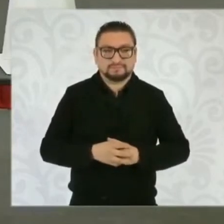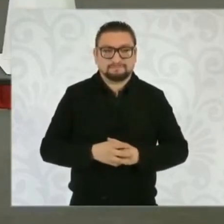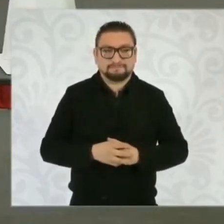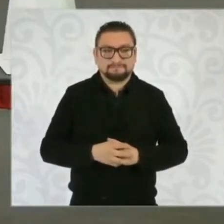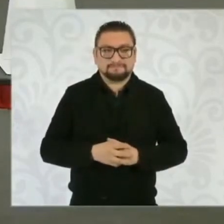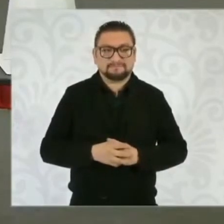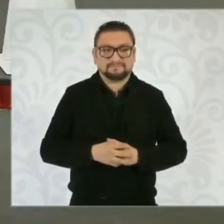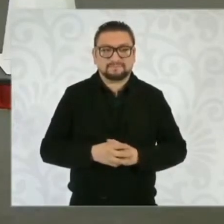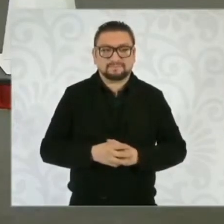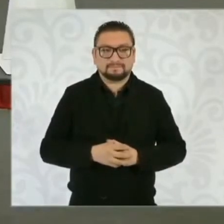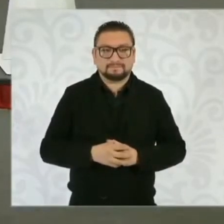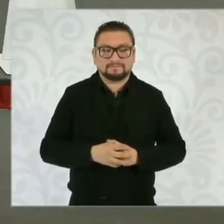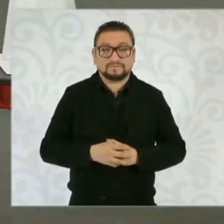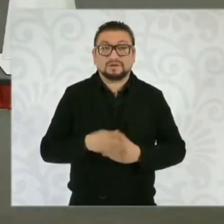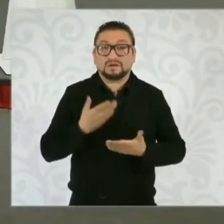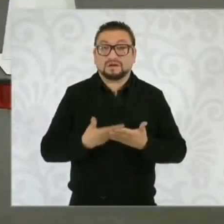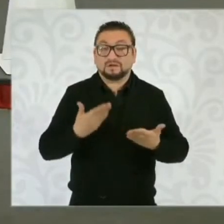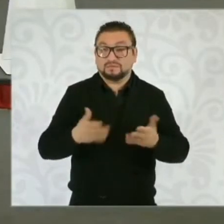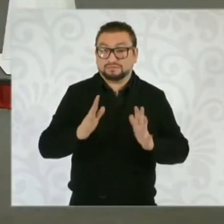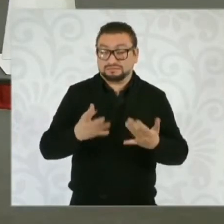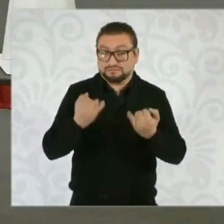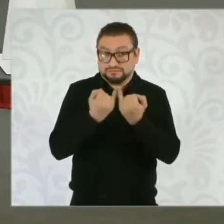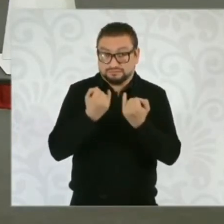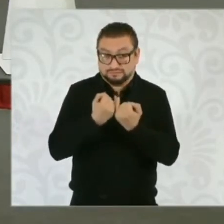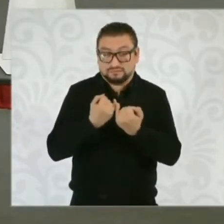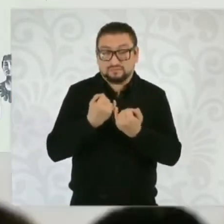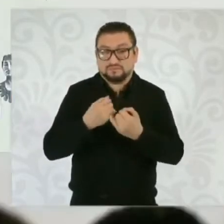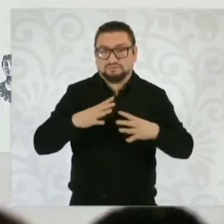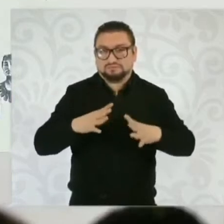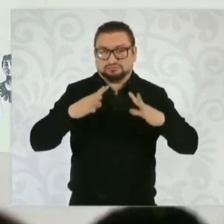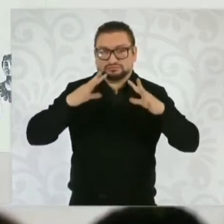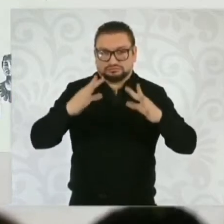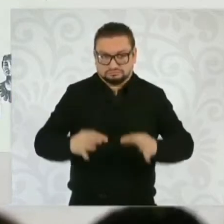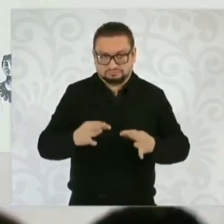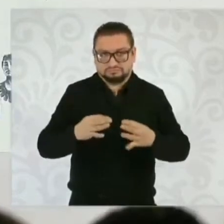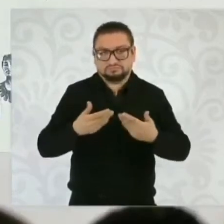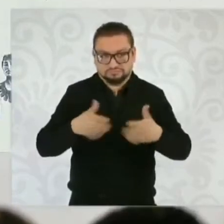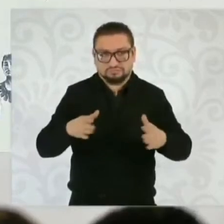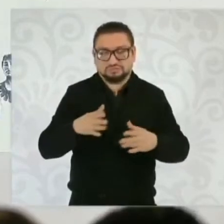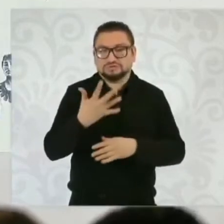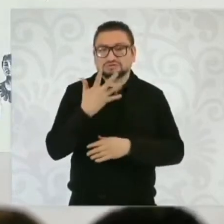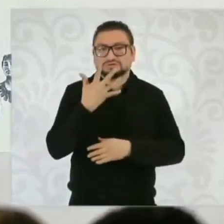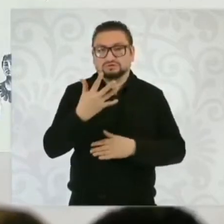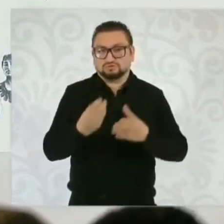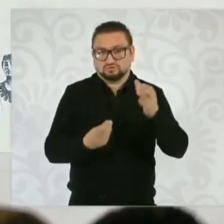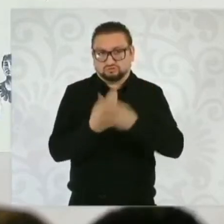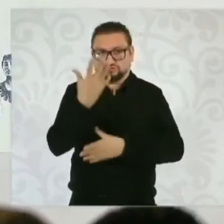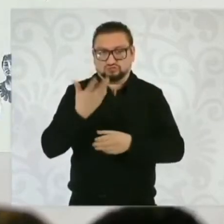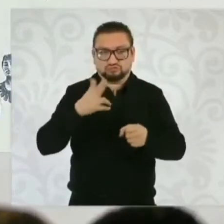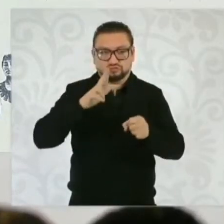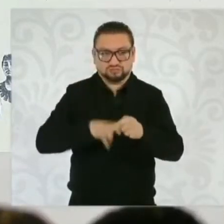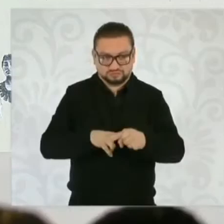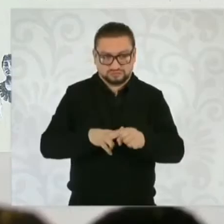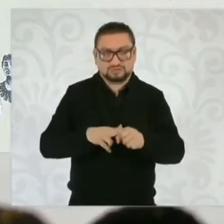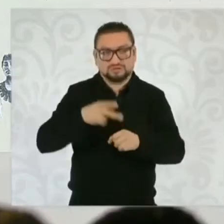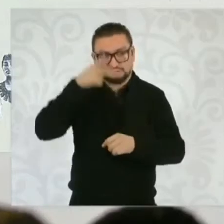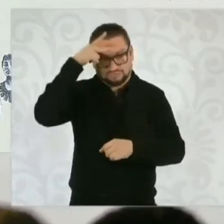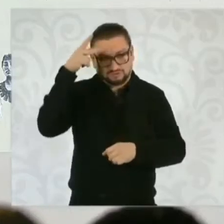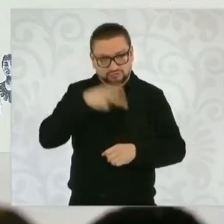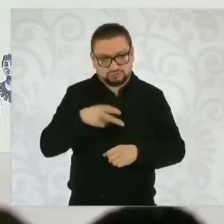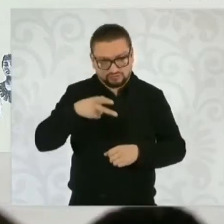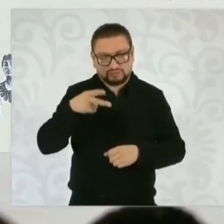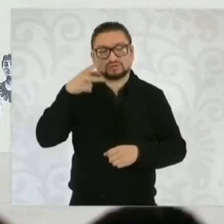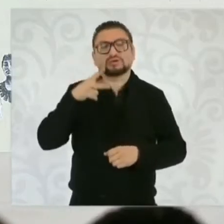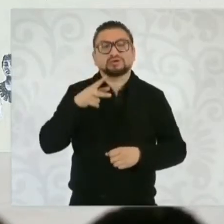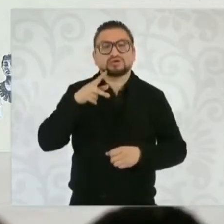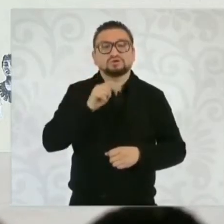Y en este año se van a inaugurar y poner en operación 5 nuevos hospitales, el de Pachuca, Hidalgo,